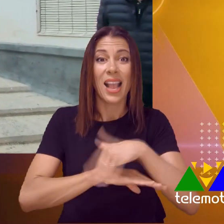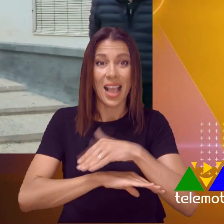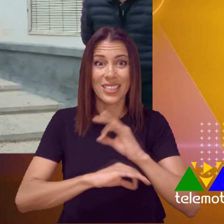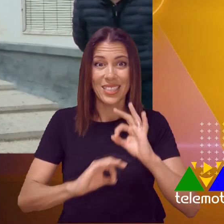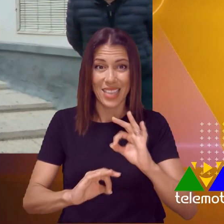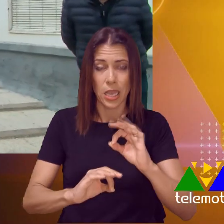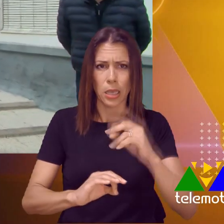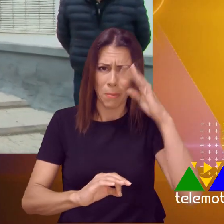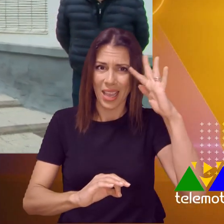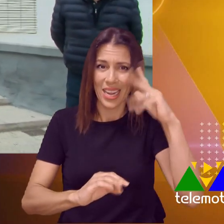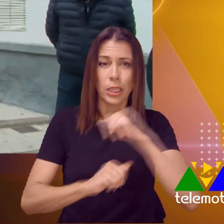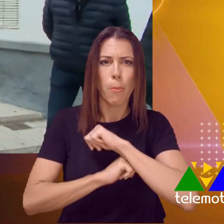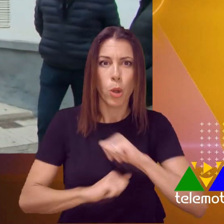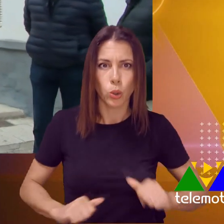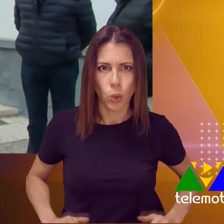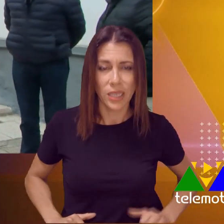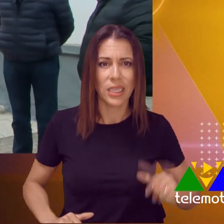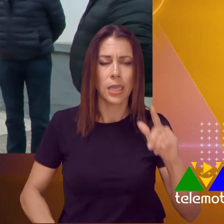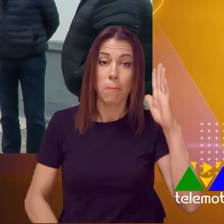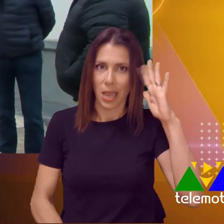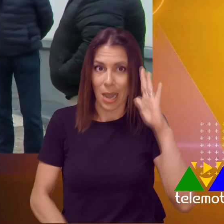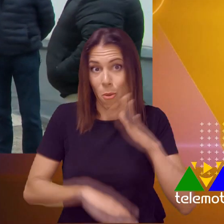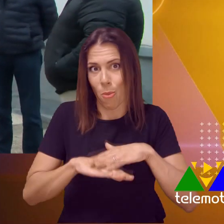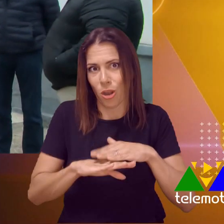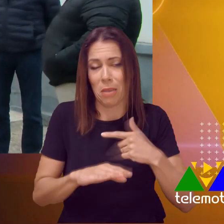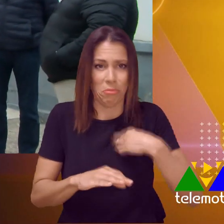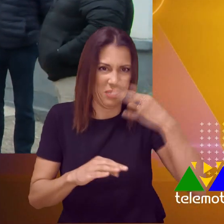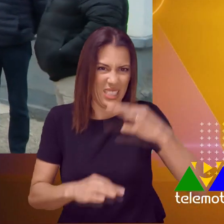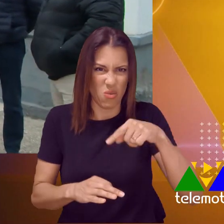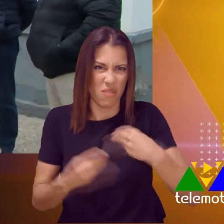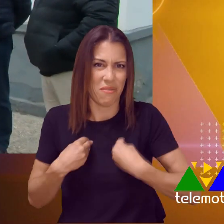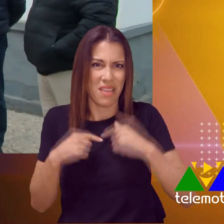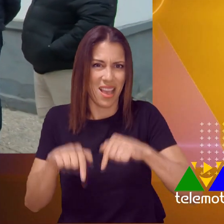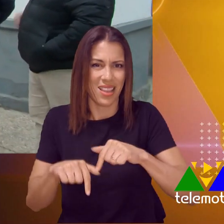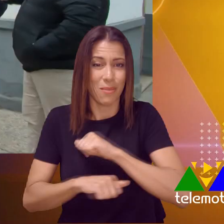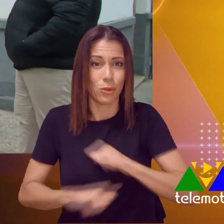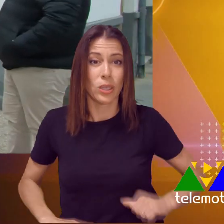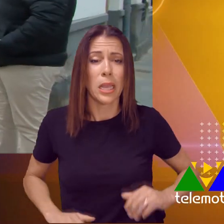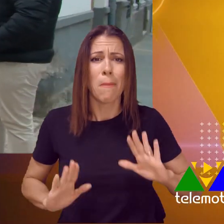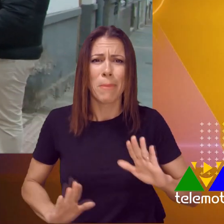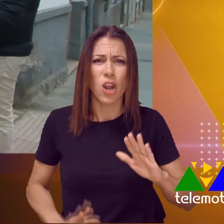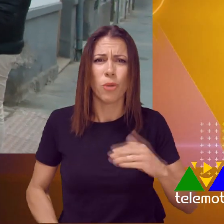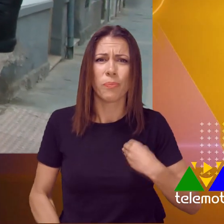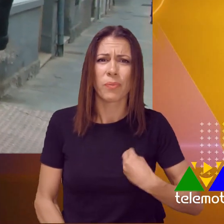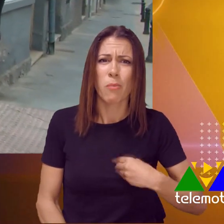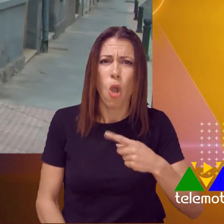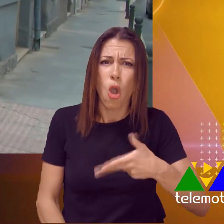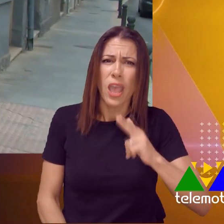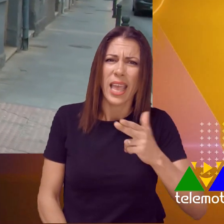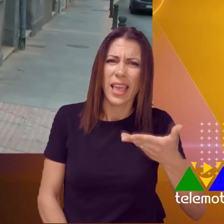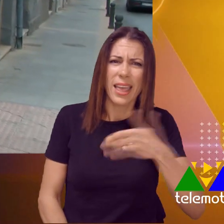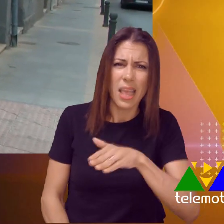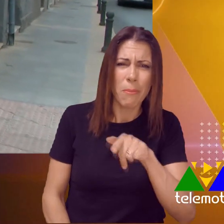Portugueses. Imaginamos el porqué, y ese crimen que, no sé, que tiene un halo también